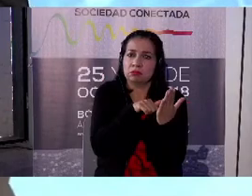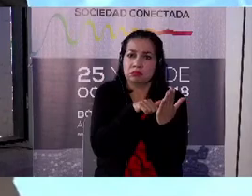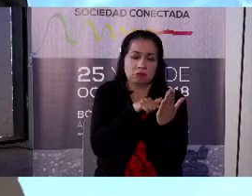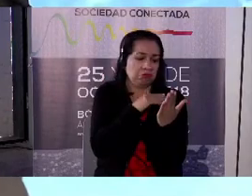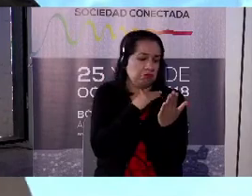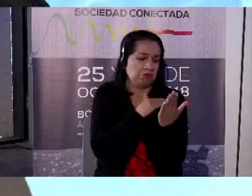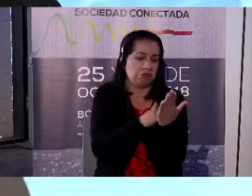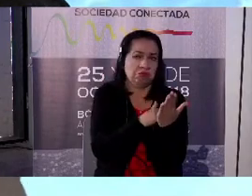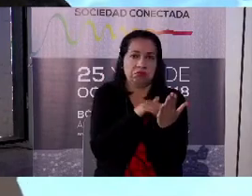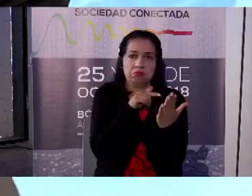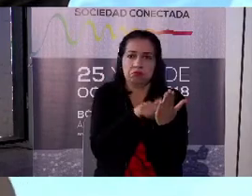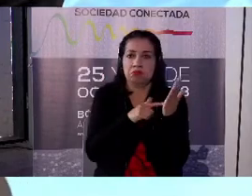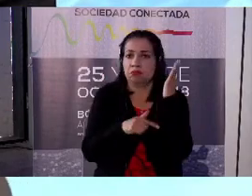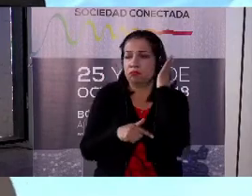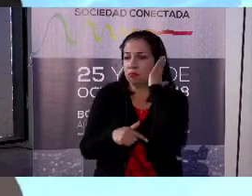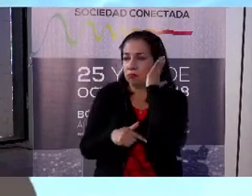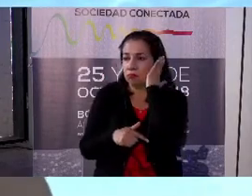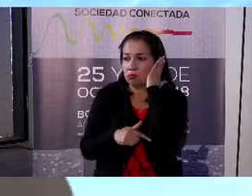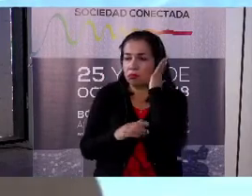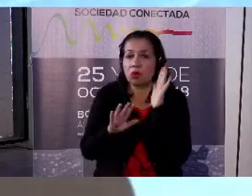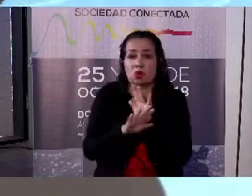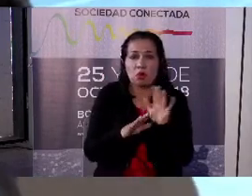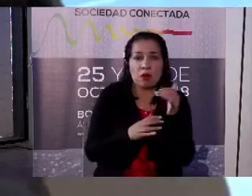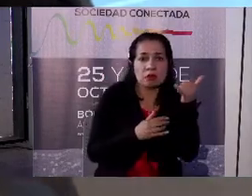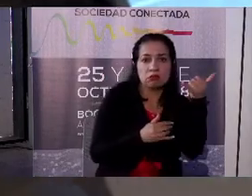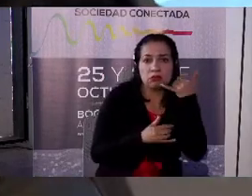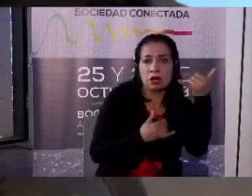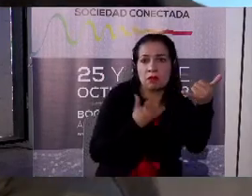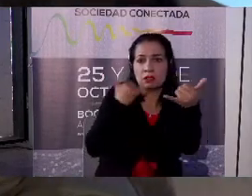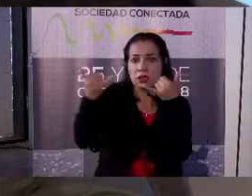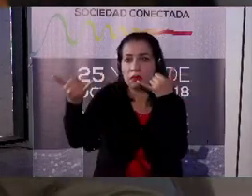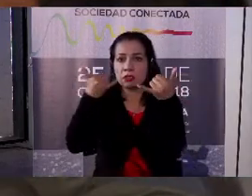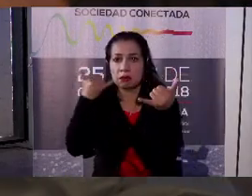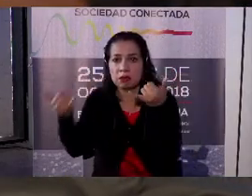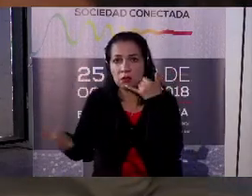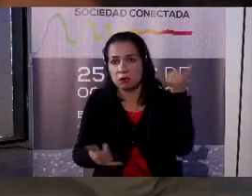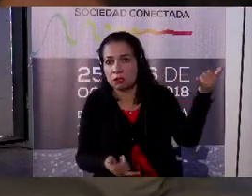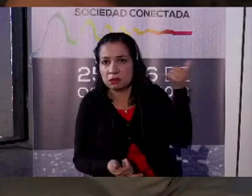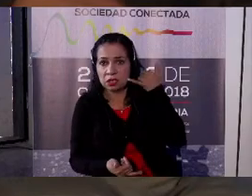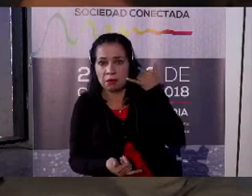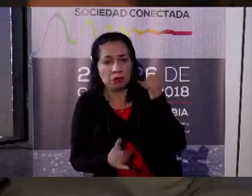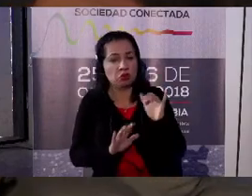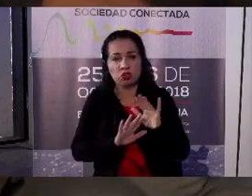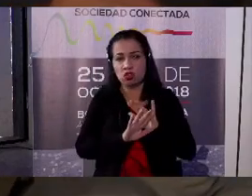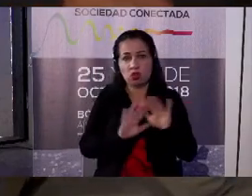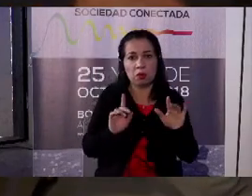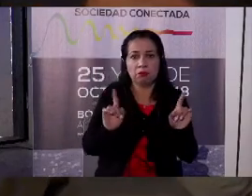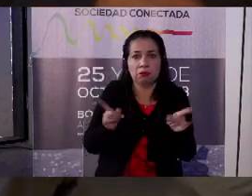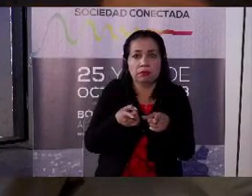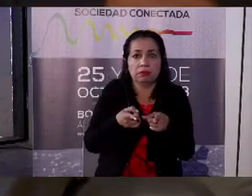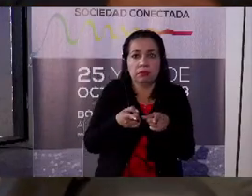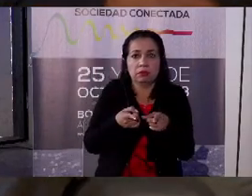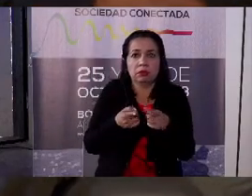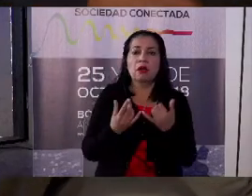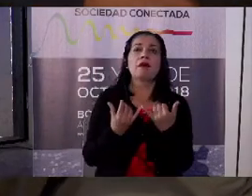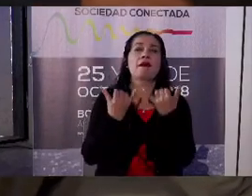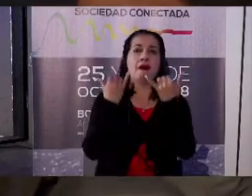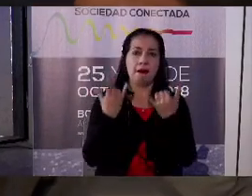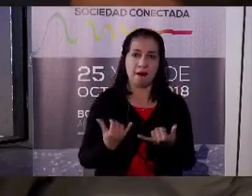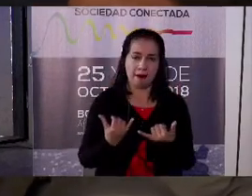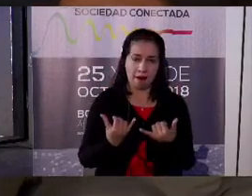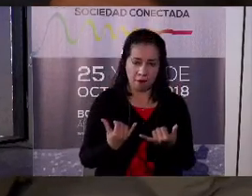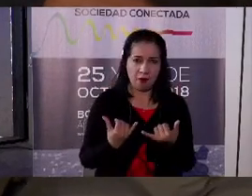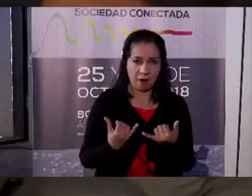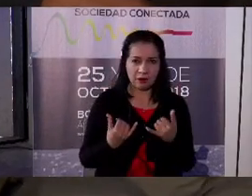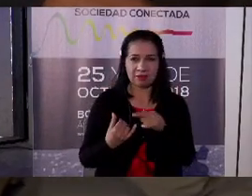que nos permitía ser yaam más hoy en día Les puedo garantizar que